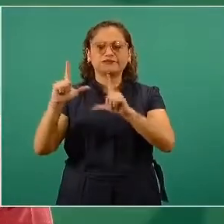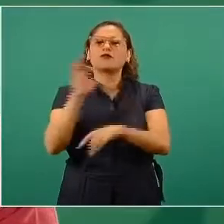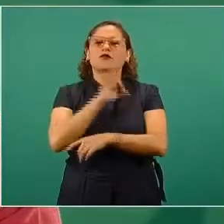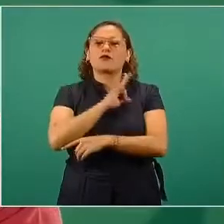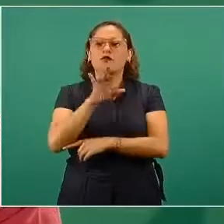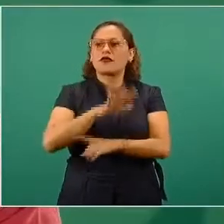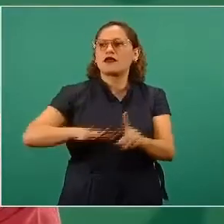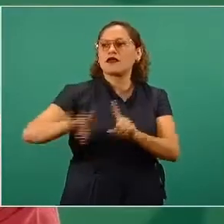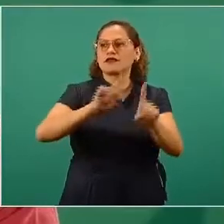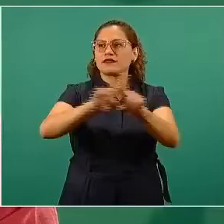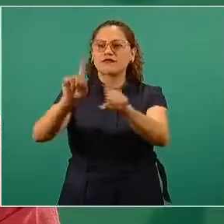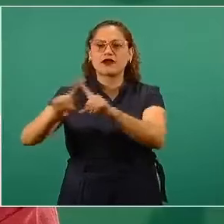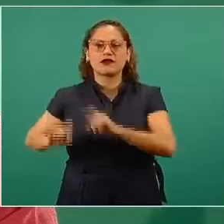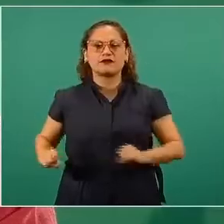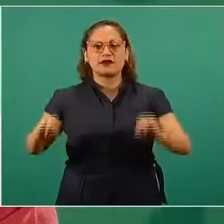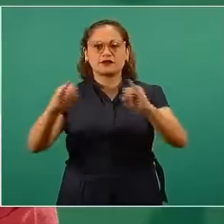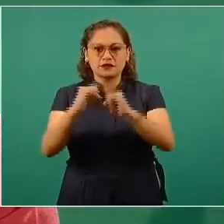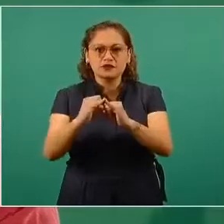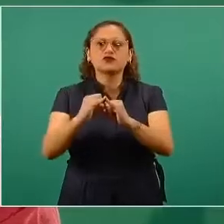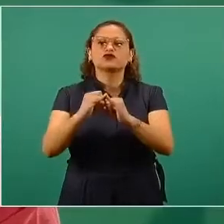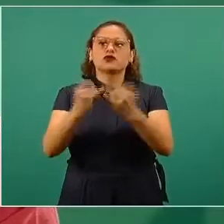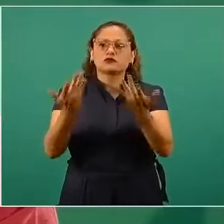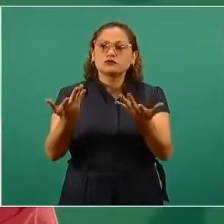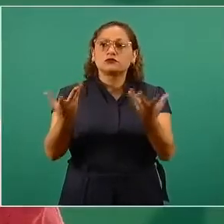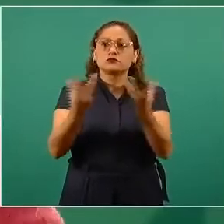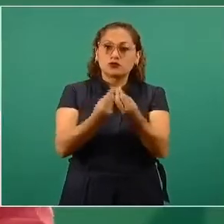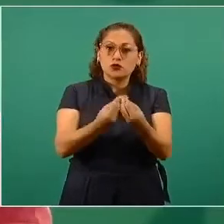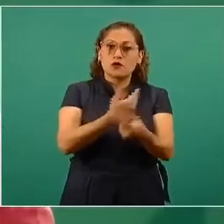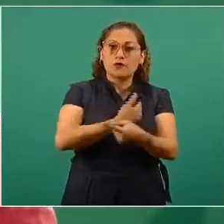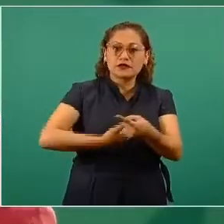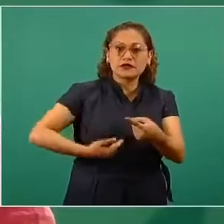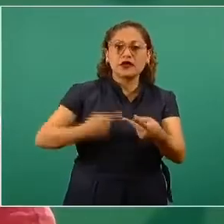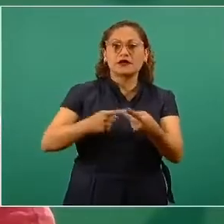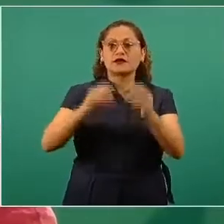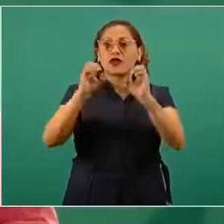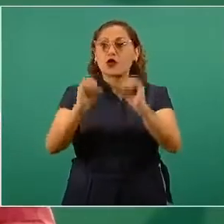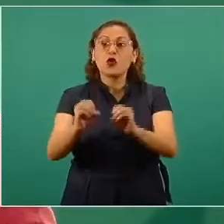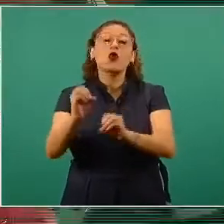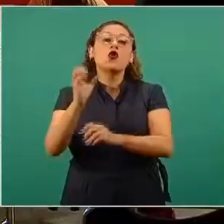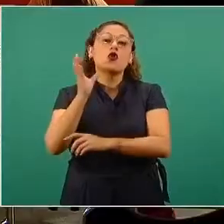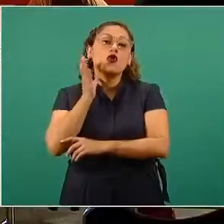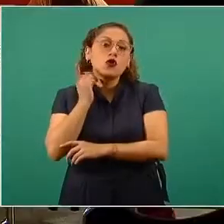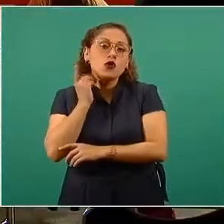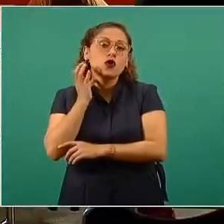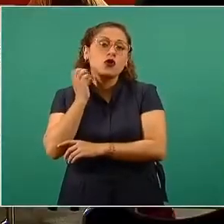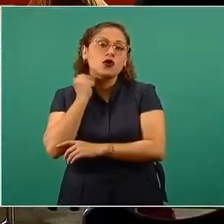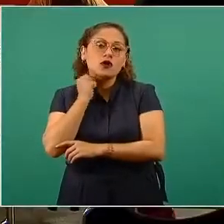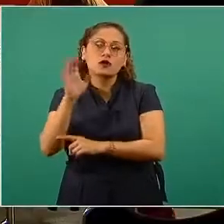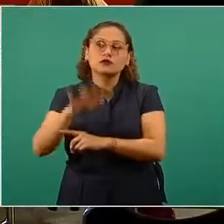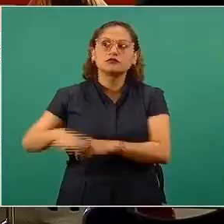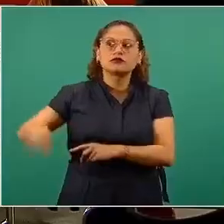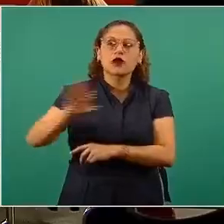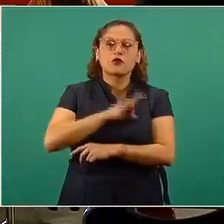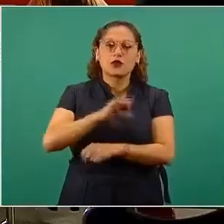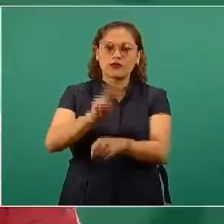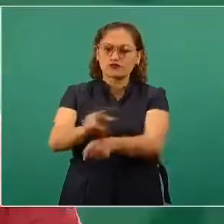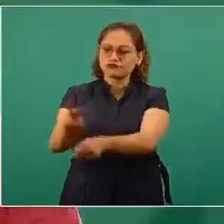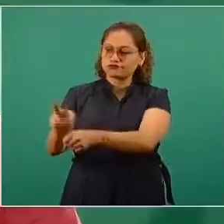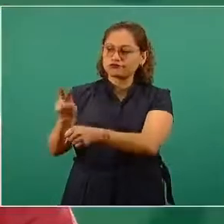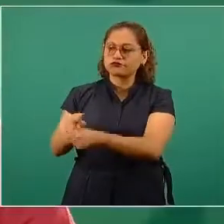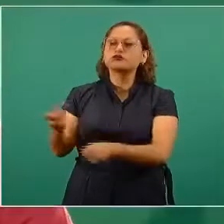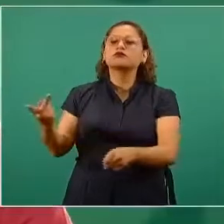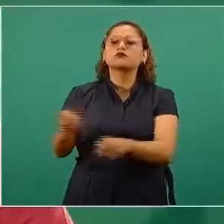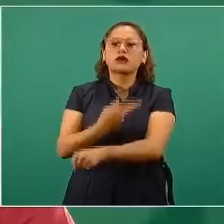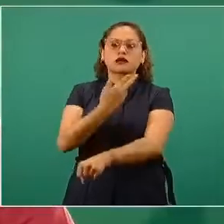fiscalización del Ejecutivo o del Legislativo poder monitorear el procedimiento de trámite. Entonces es un